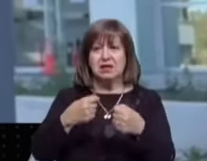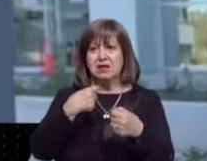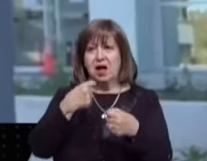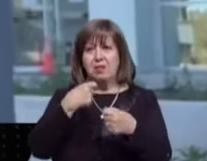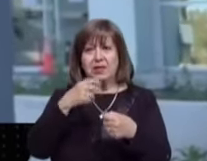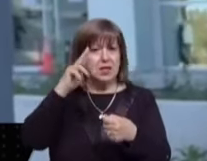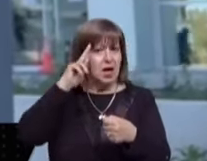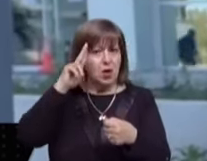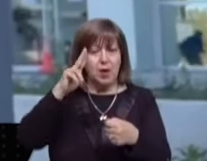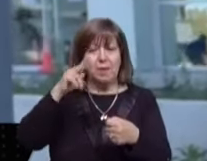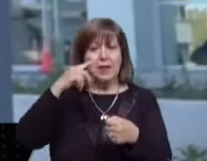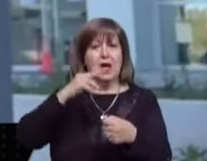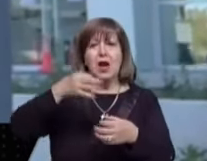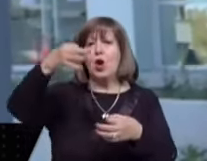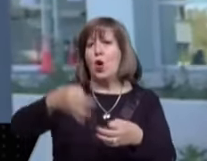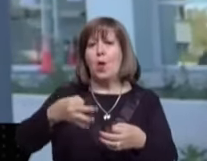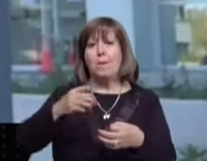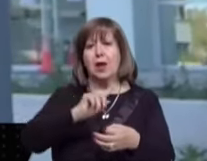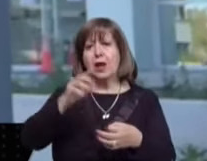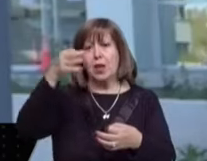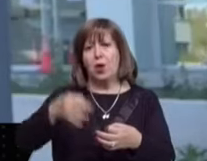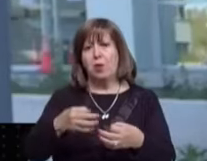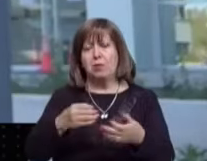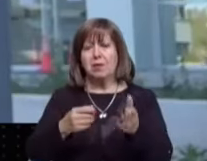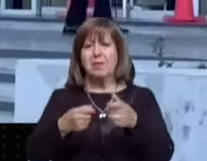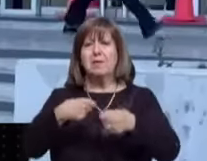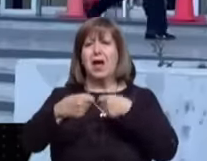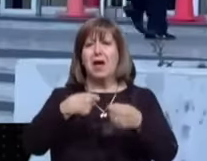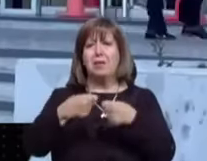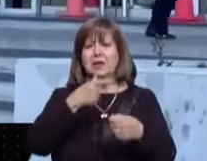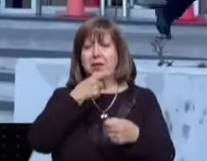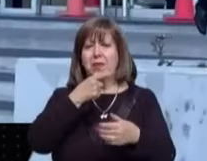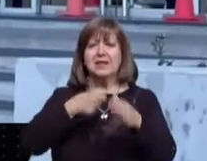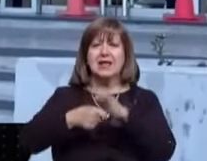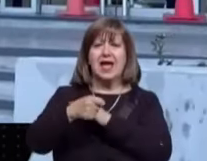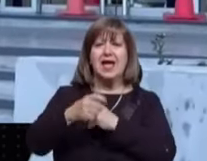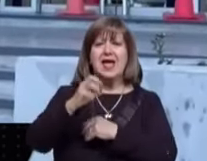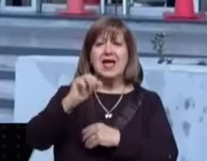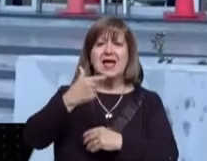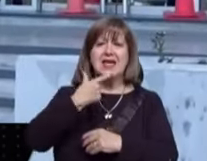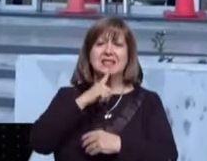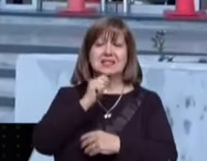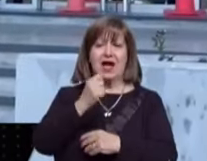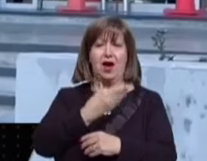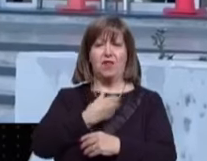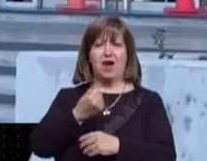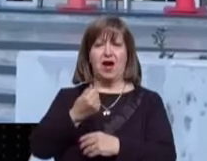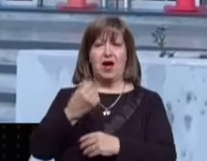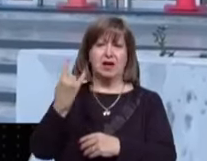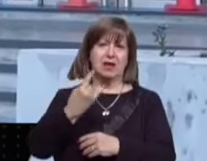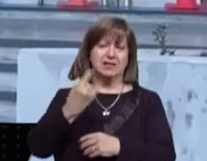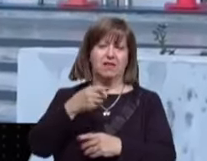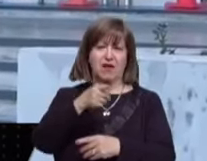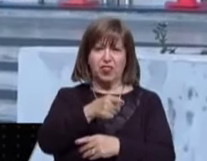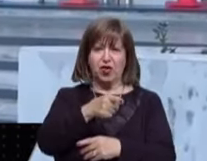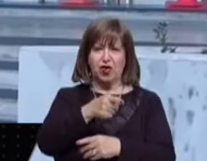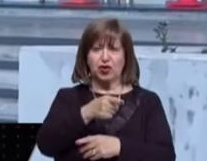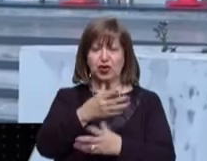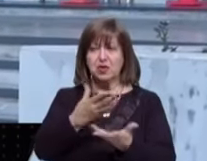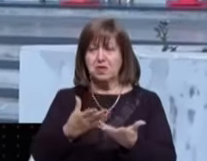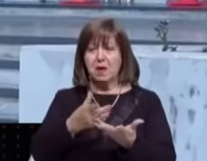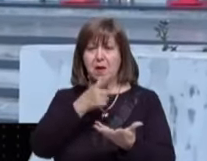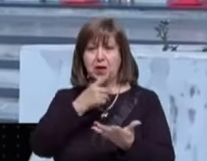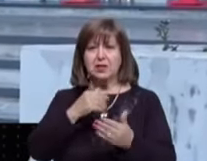todos lados es decir con quien hablas en Mendoza El tipo es un es un estafador sinceramente es un estafador y está está está